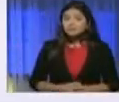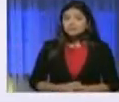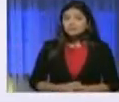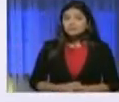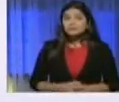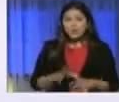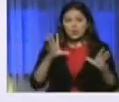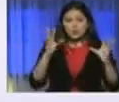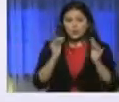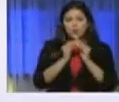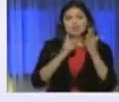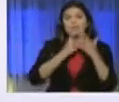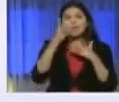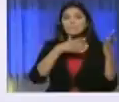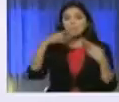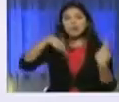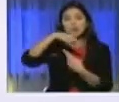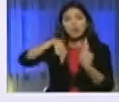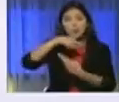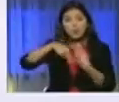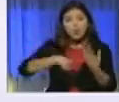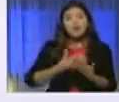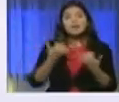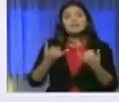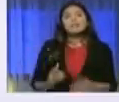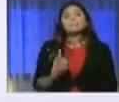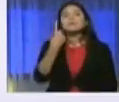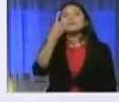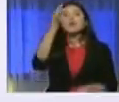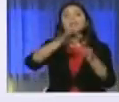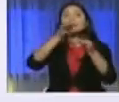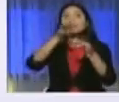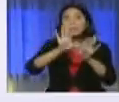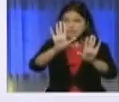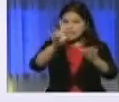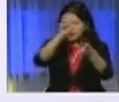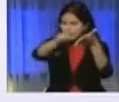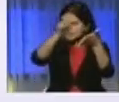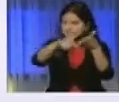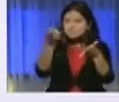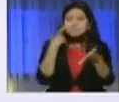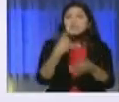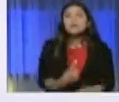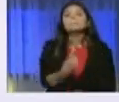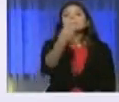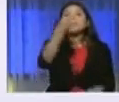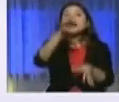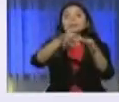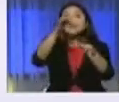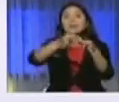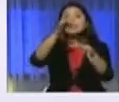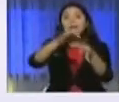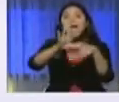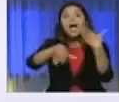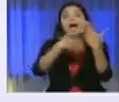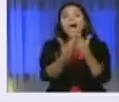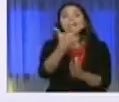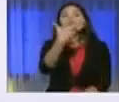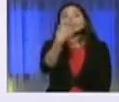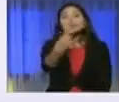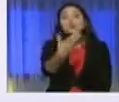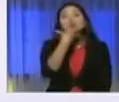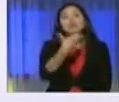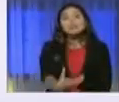síntesis de la ofensiva revolucionaria desde el 1 de septiembre, anoten ahí, 1 de septiembre al 31 de